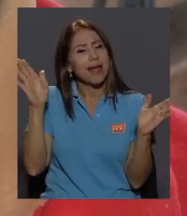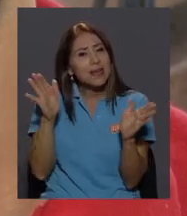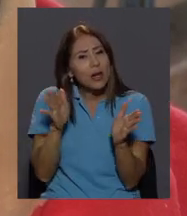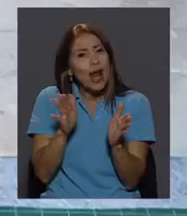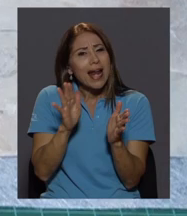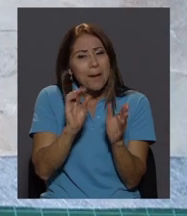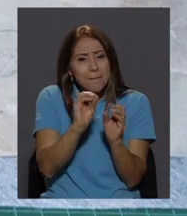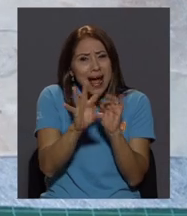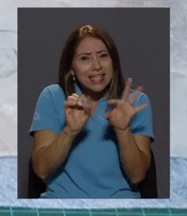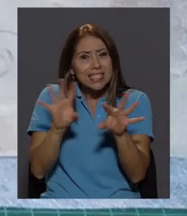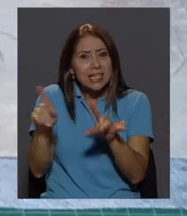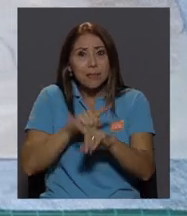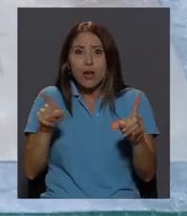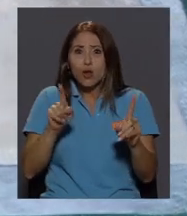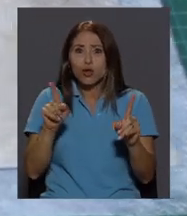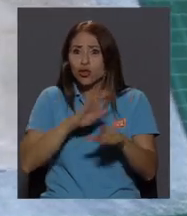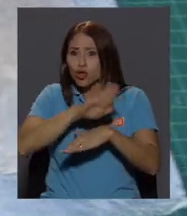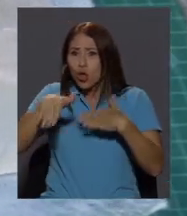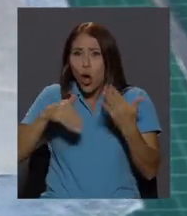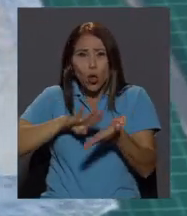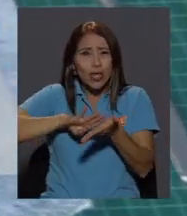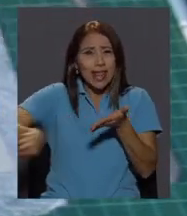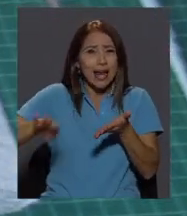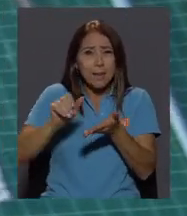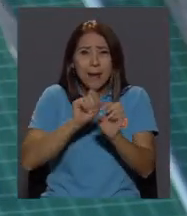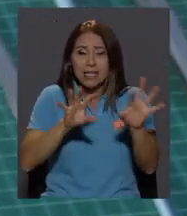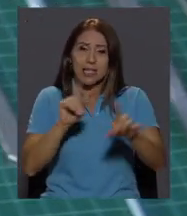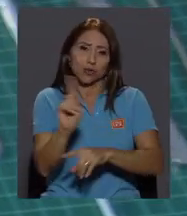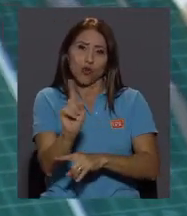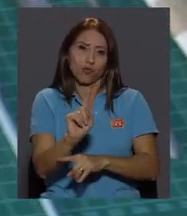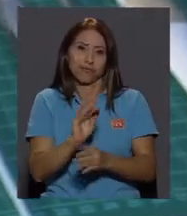las manchas, del todo no las va a quitar.